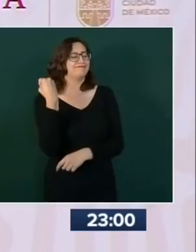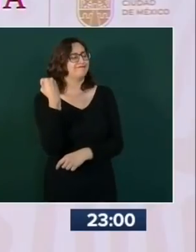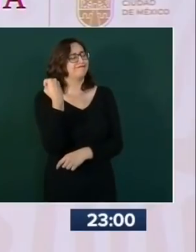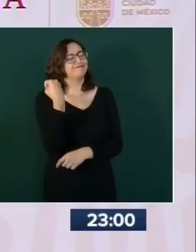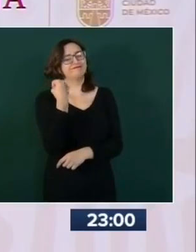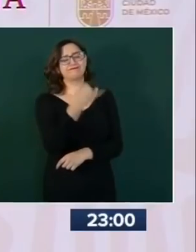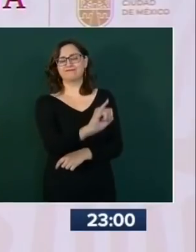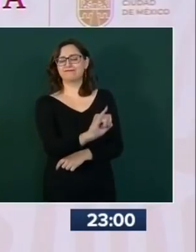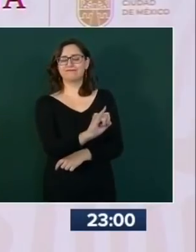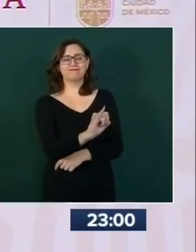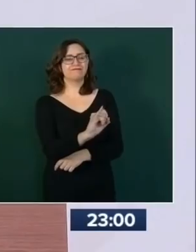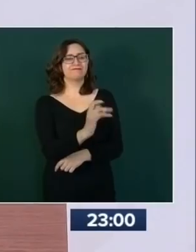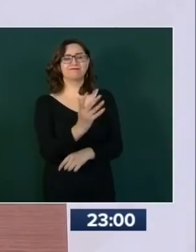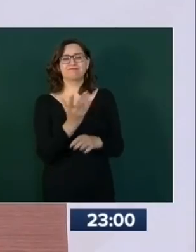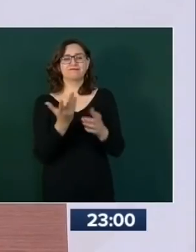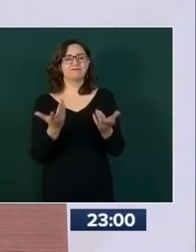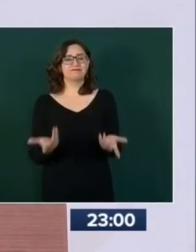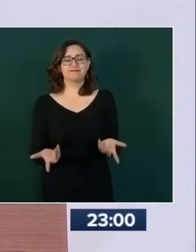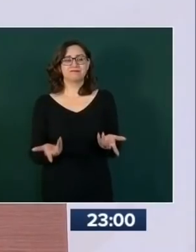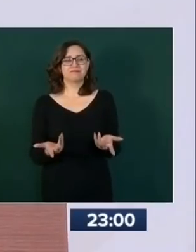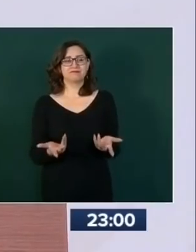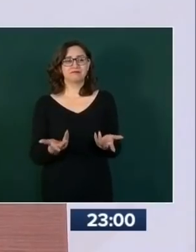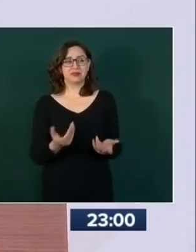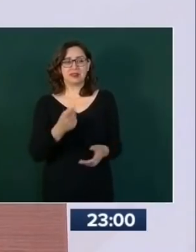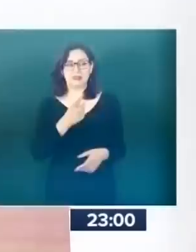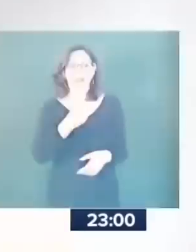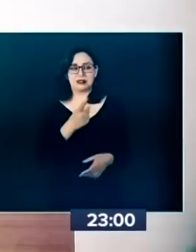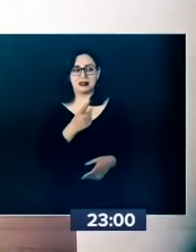de la más elemental buena fe.